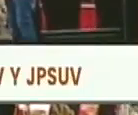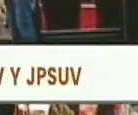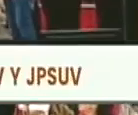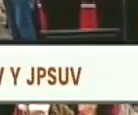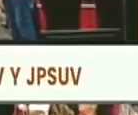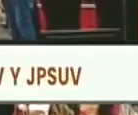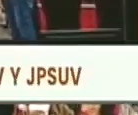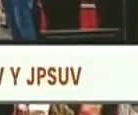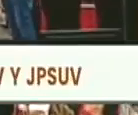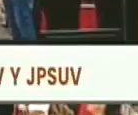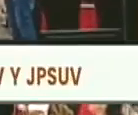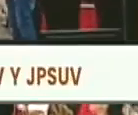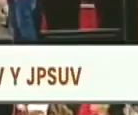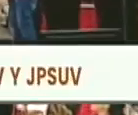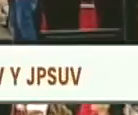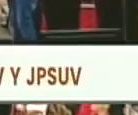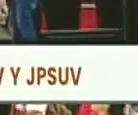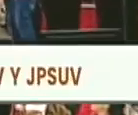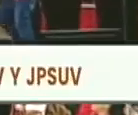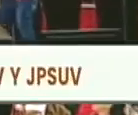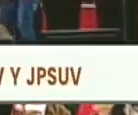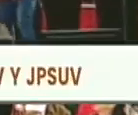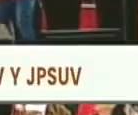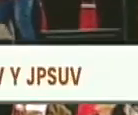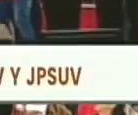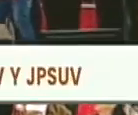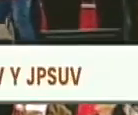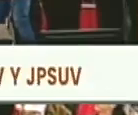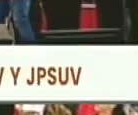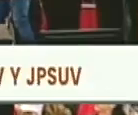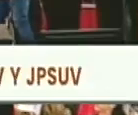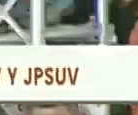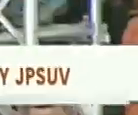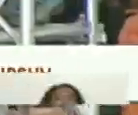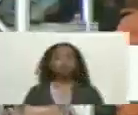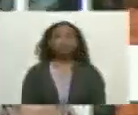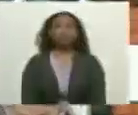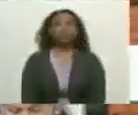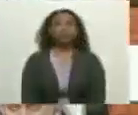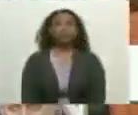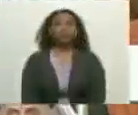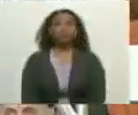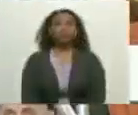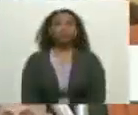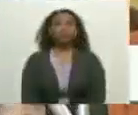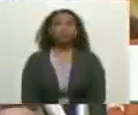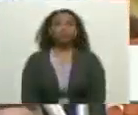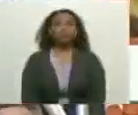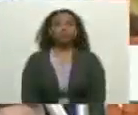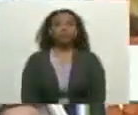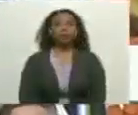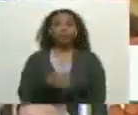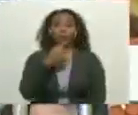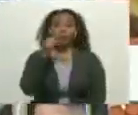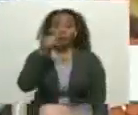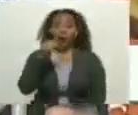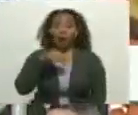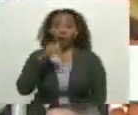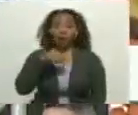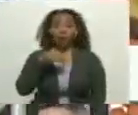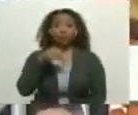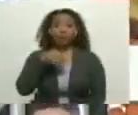los estatutos, las bases programáticas, declaración de principios y código de ética. Bueno, esto es